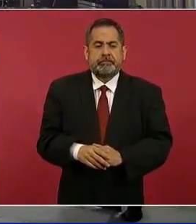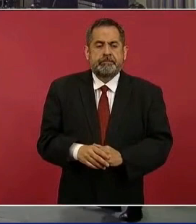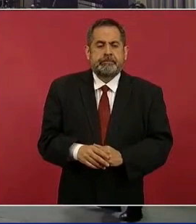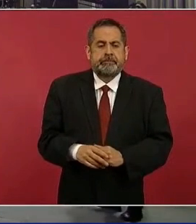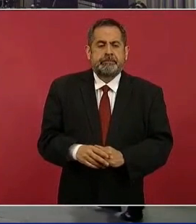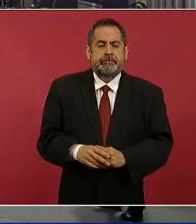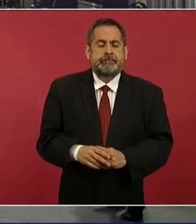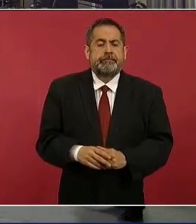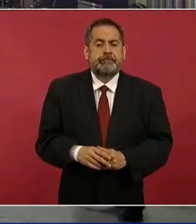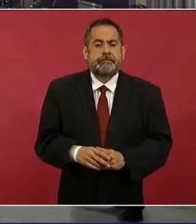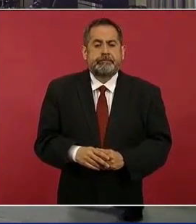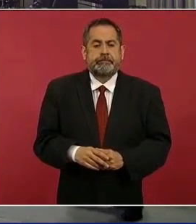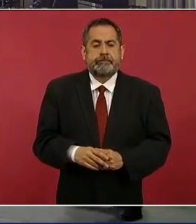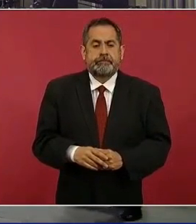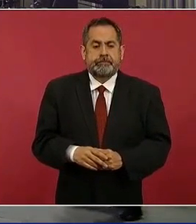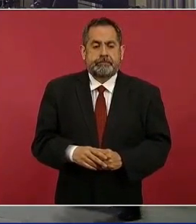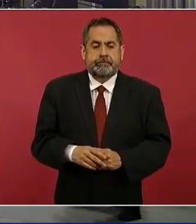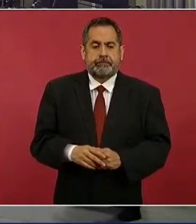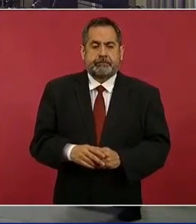Sí.